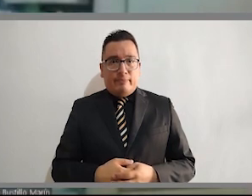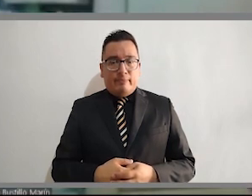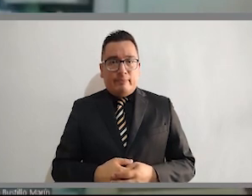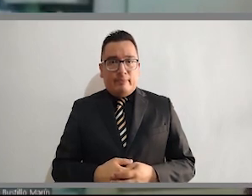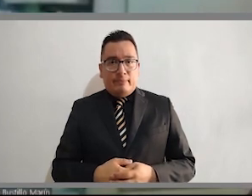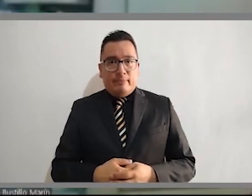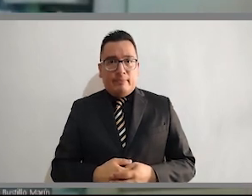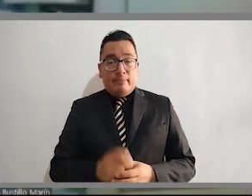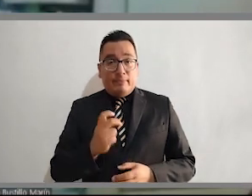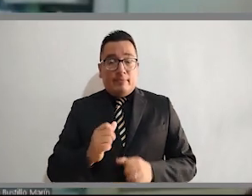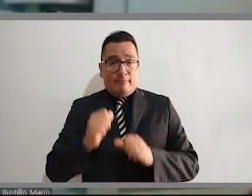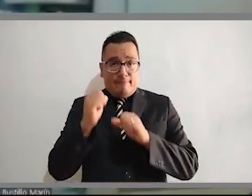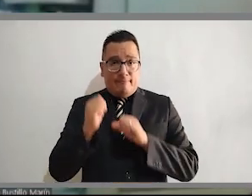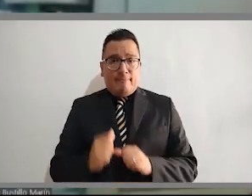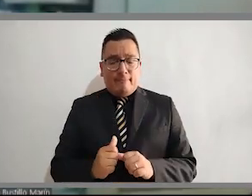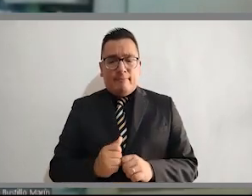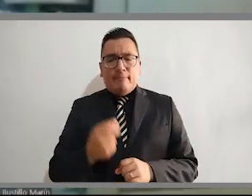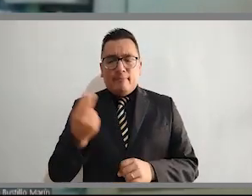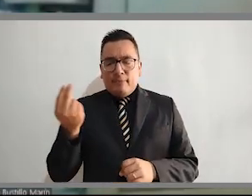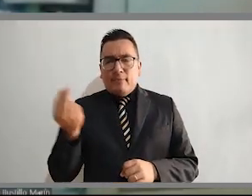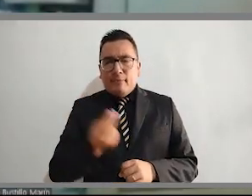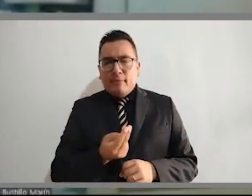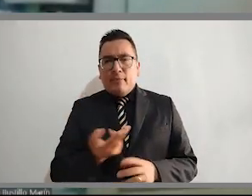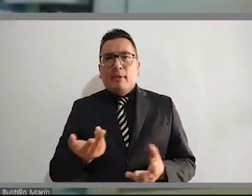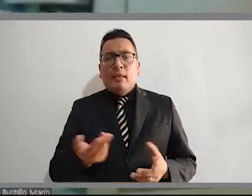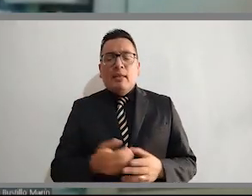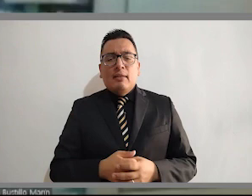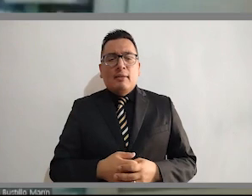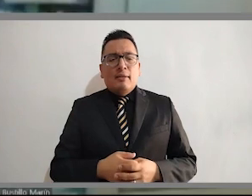Lo que tiene que hacer la autoridad es